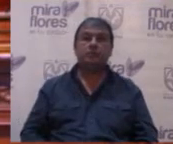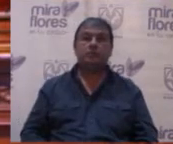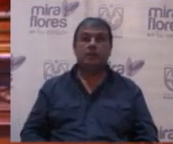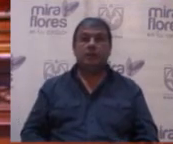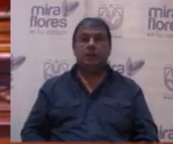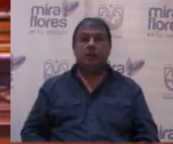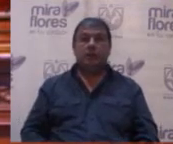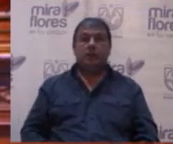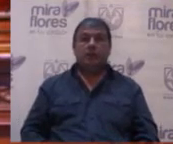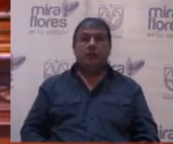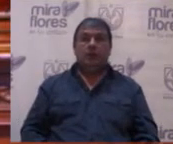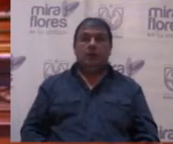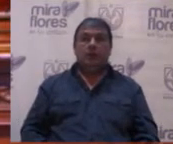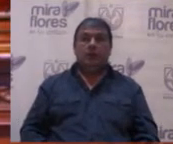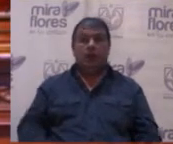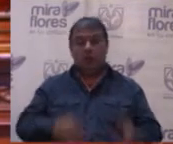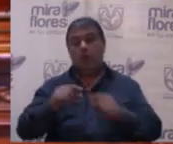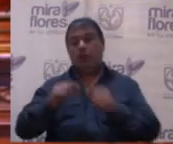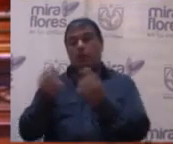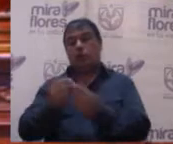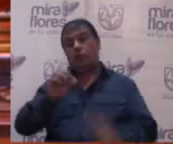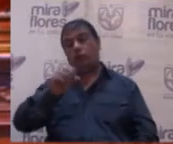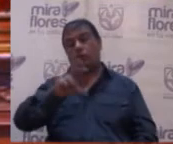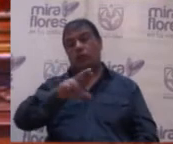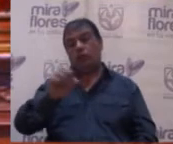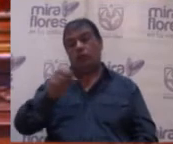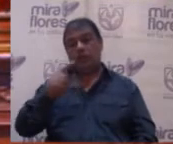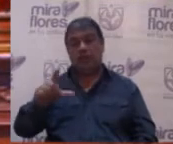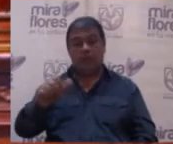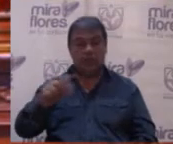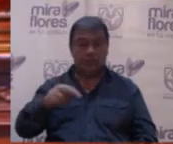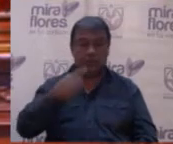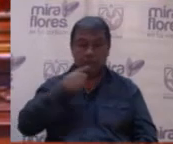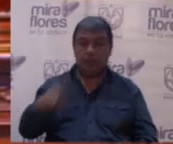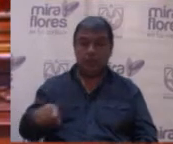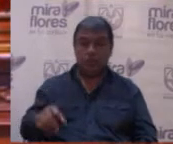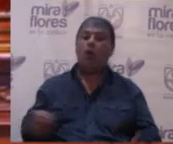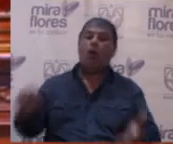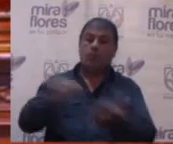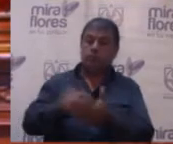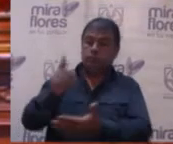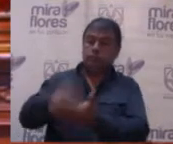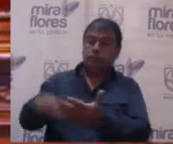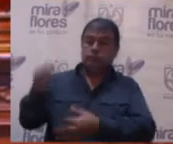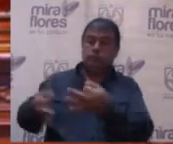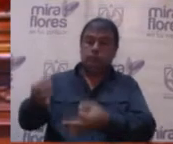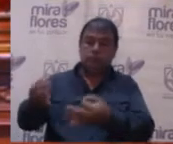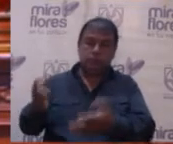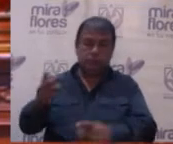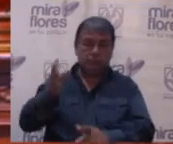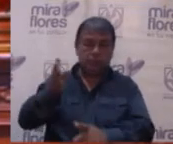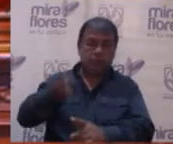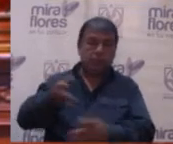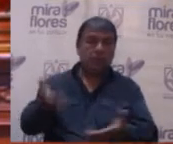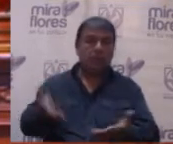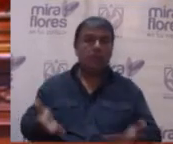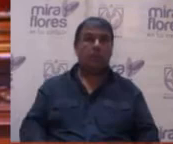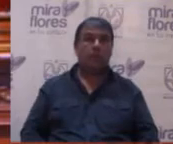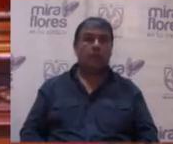Como quiera que el grupo Orellana ha sido, digamos, duramente cuestionado desde una perspectiva